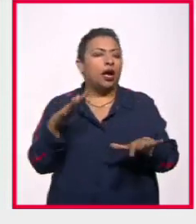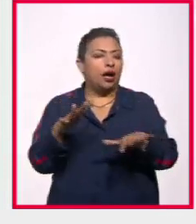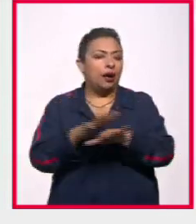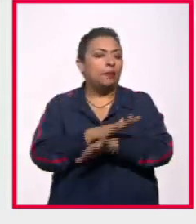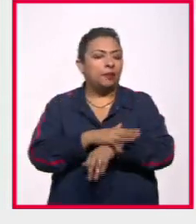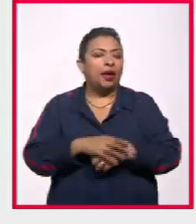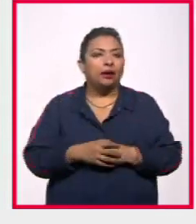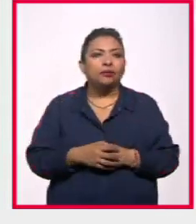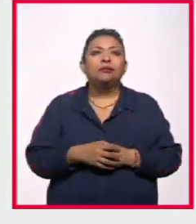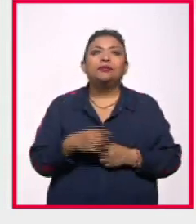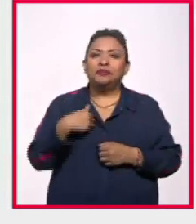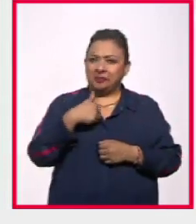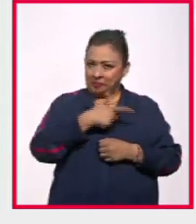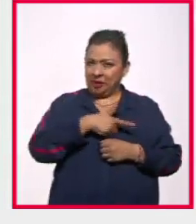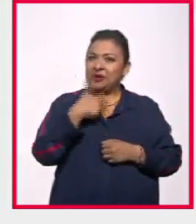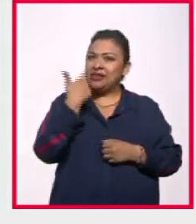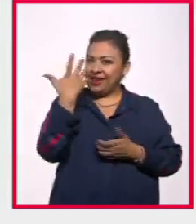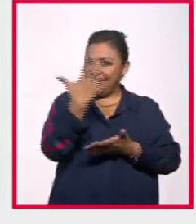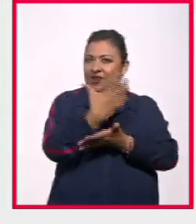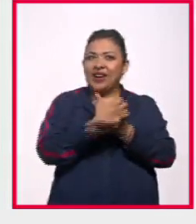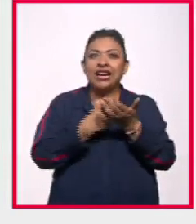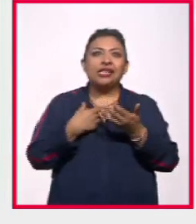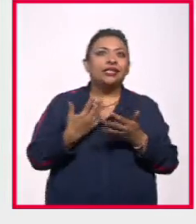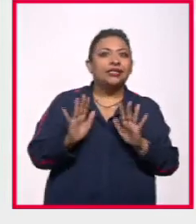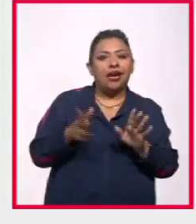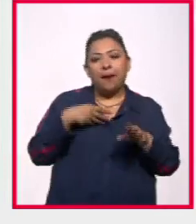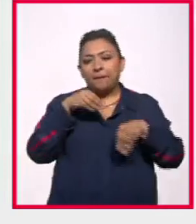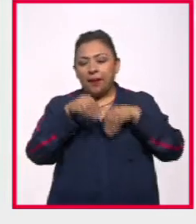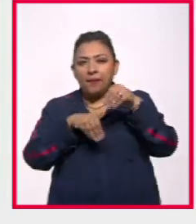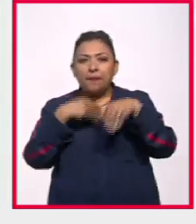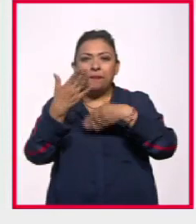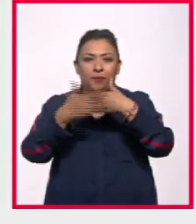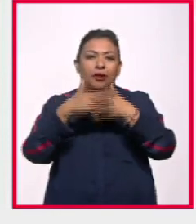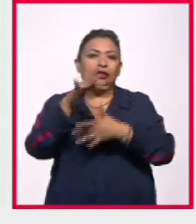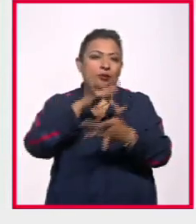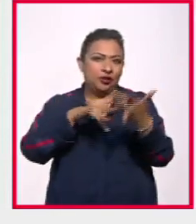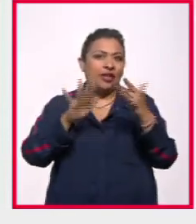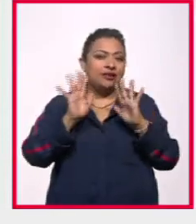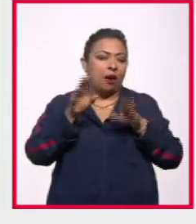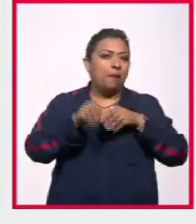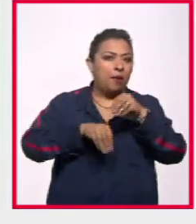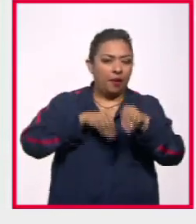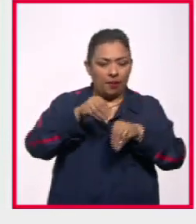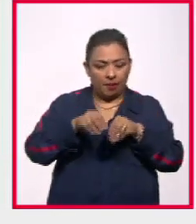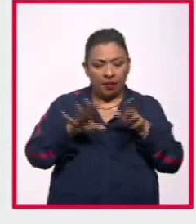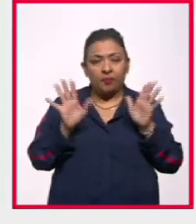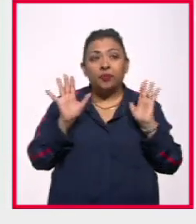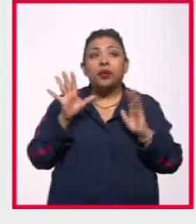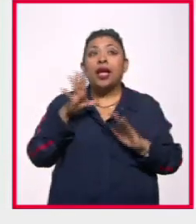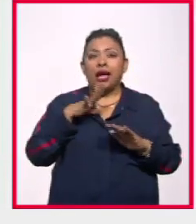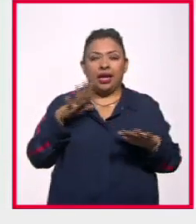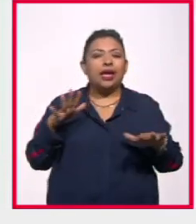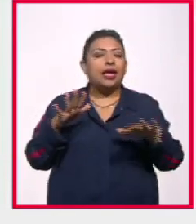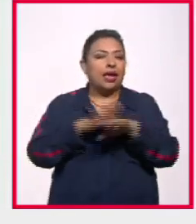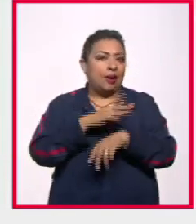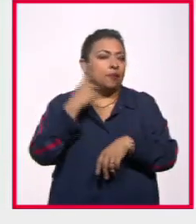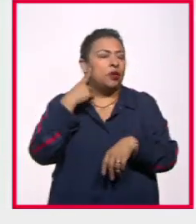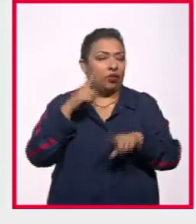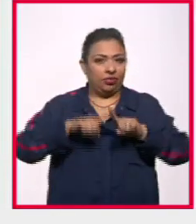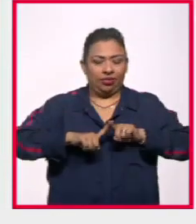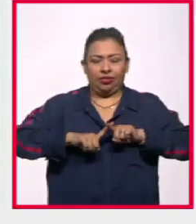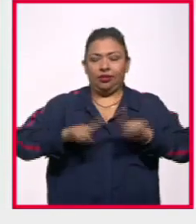poquito. Me gusta, tengo muchas ganas. Estoy ya trabajando en mis próximos discos y hay un cambio de sonido muy